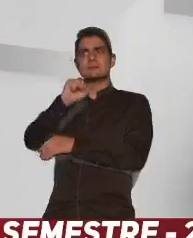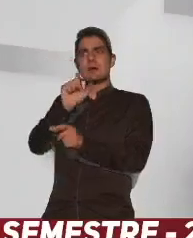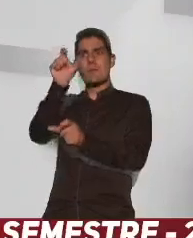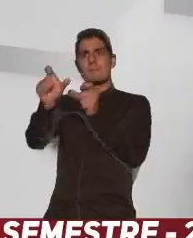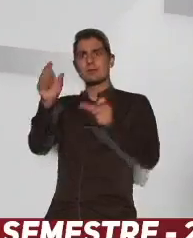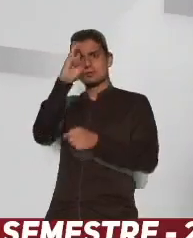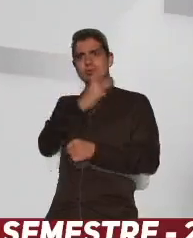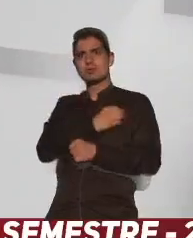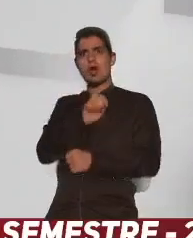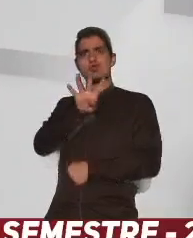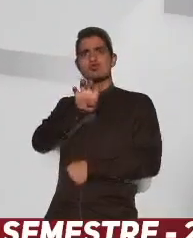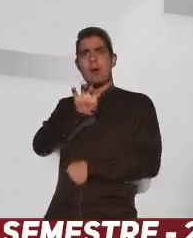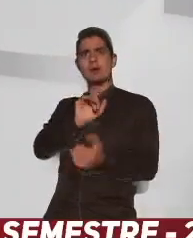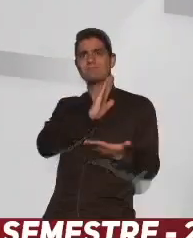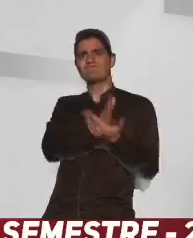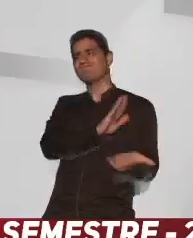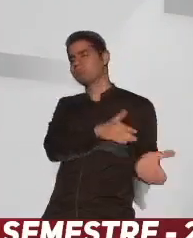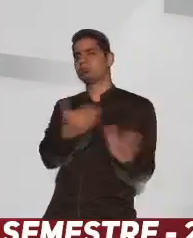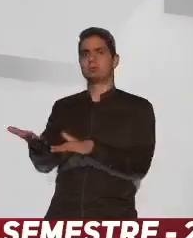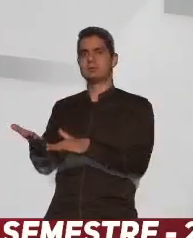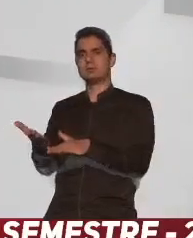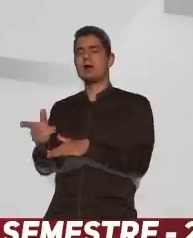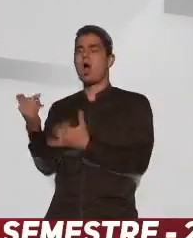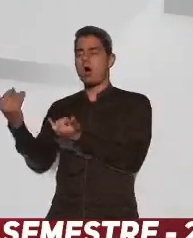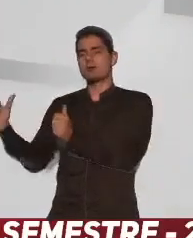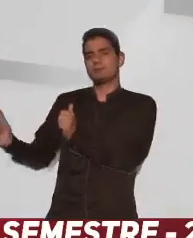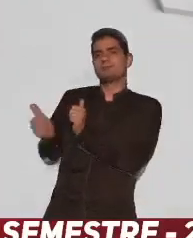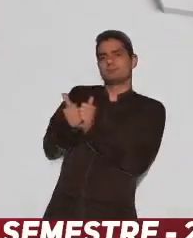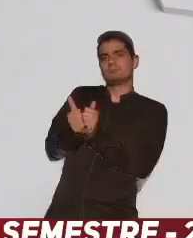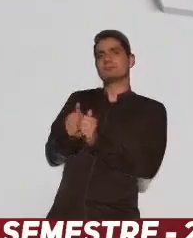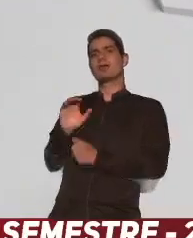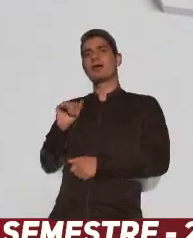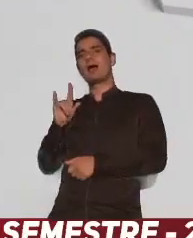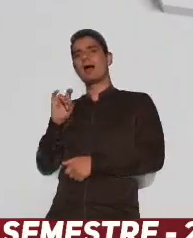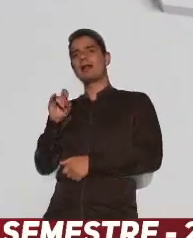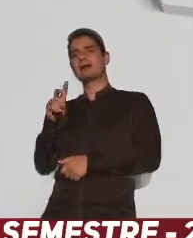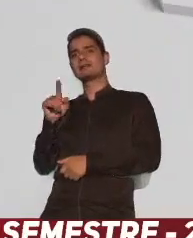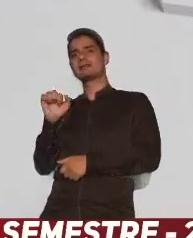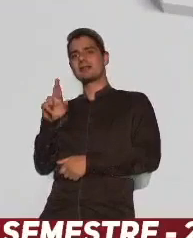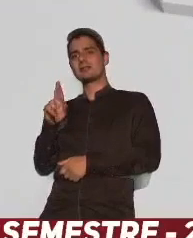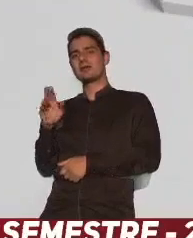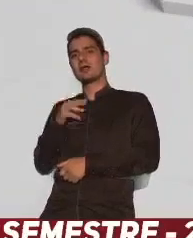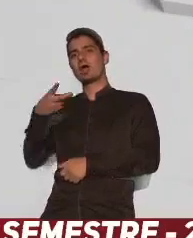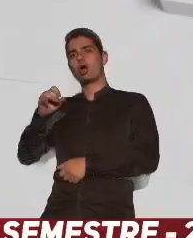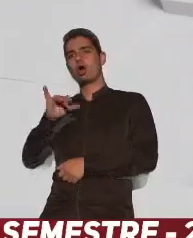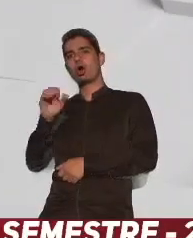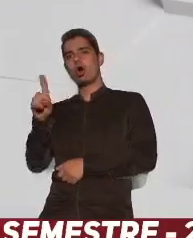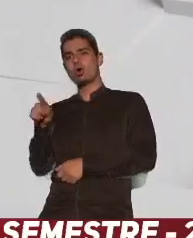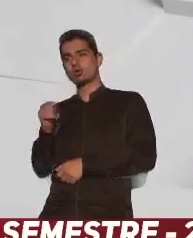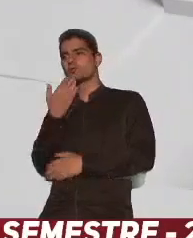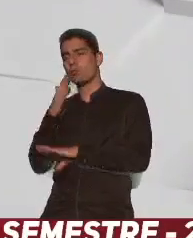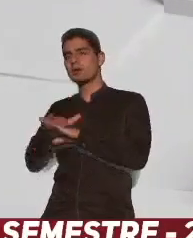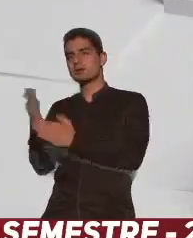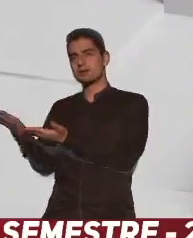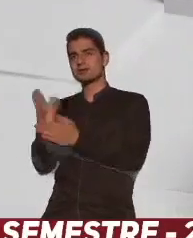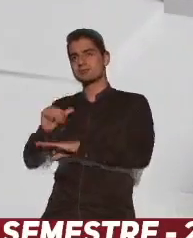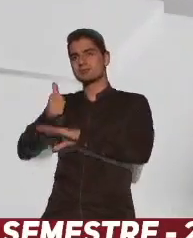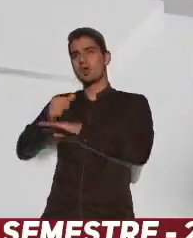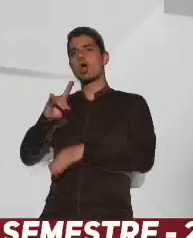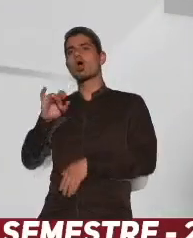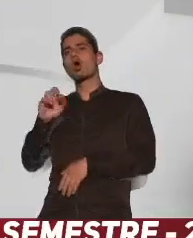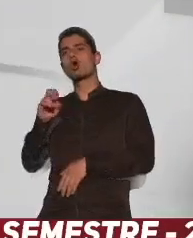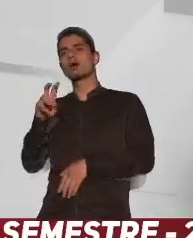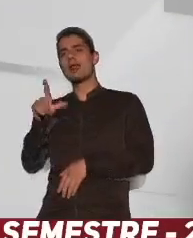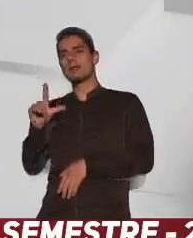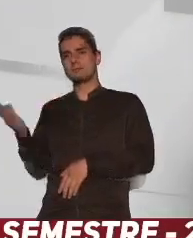acompaña el señor Teniente Coronel Alexander Hoyos Camacho. Mi coronel, buenas tardes. Bueno, muy buenas tardes para todos los asistentes, muy